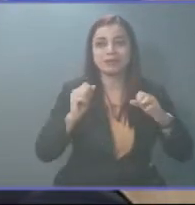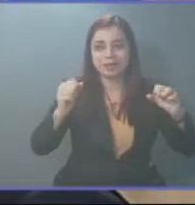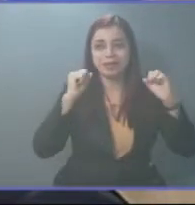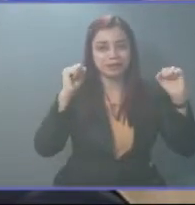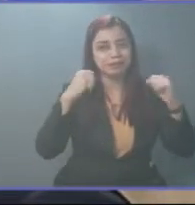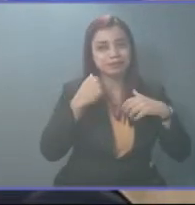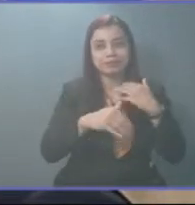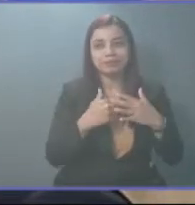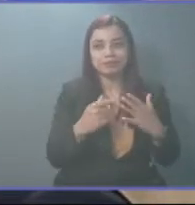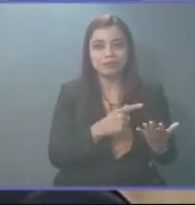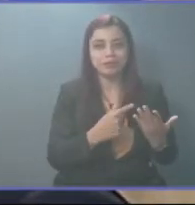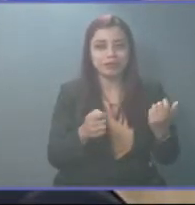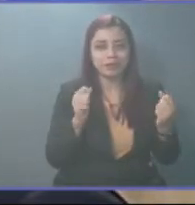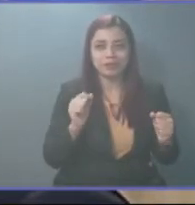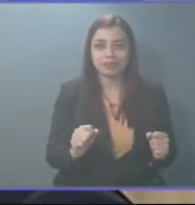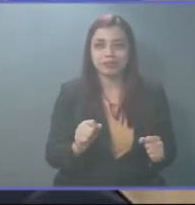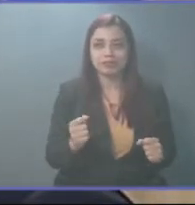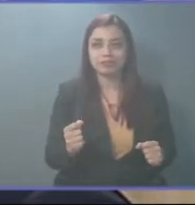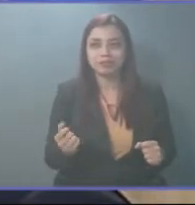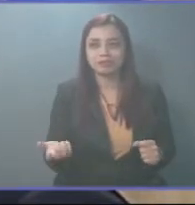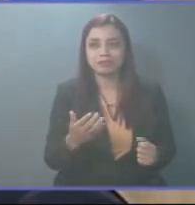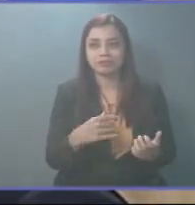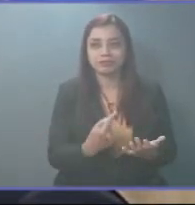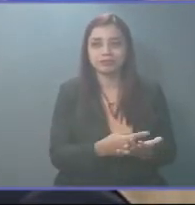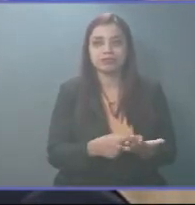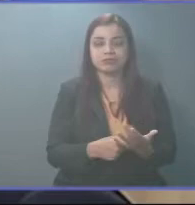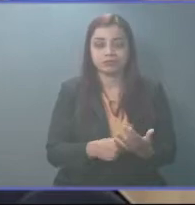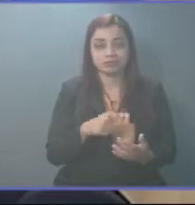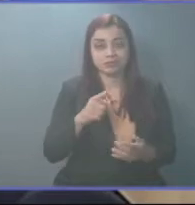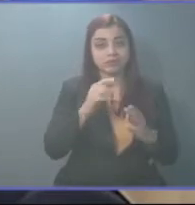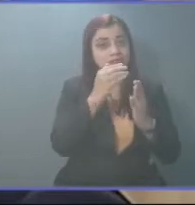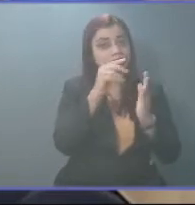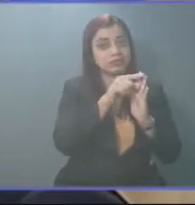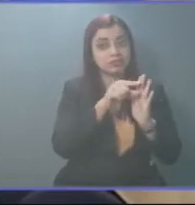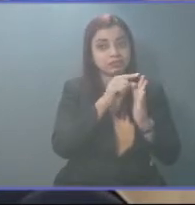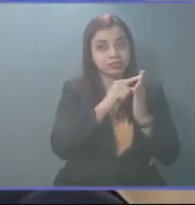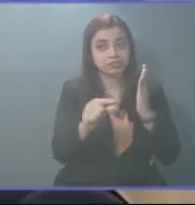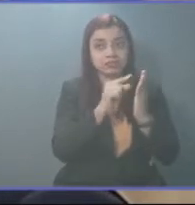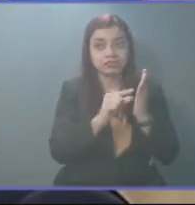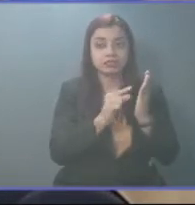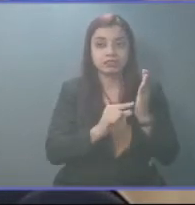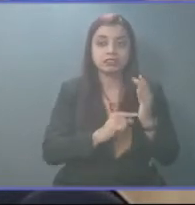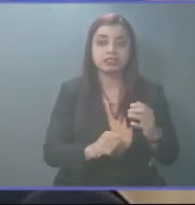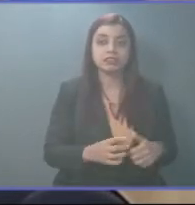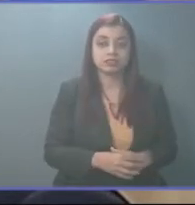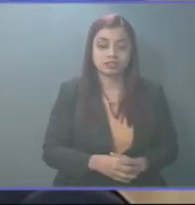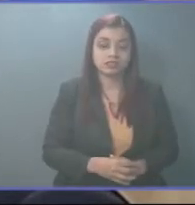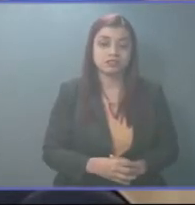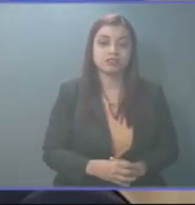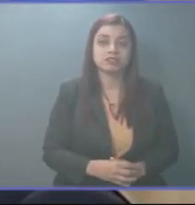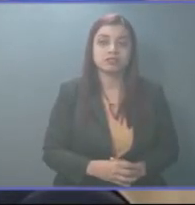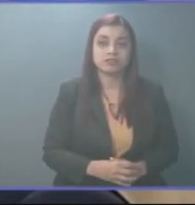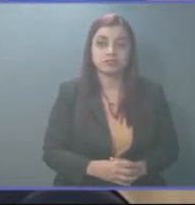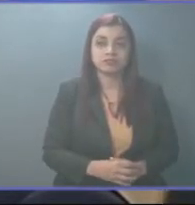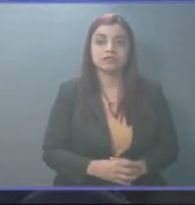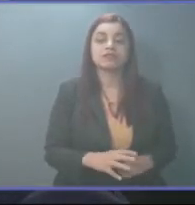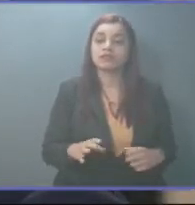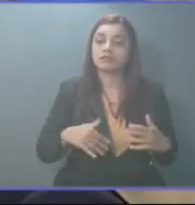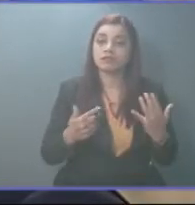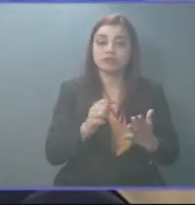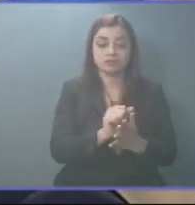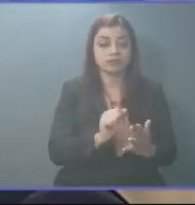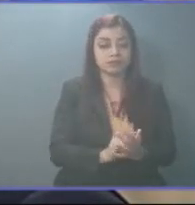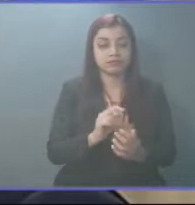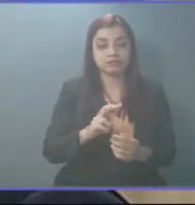implementar programas y proyectos para el cumplimiento de lo regulado en el inciso anterior. 12. Artículo